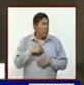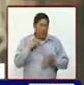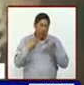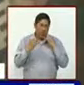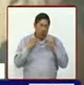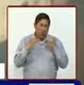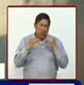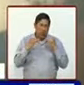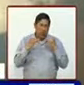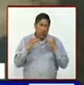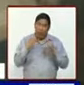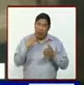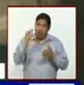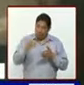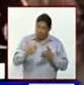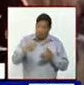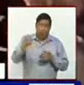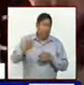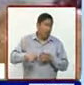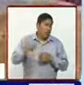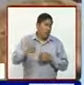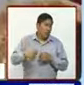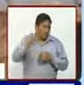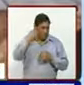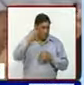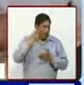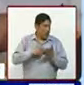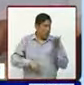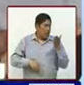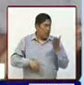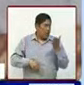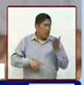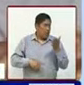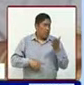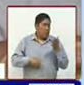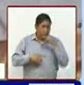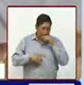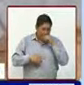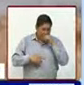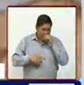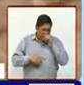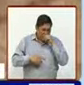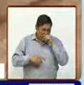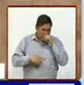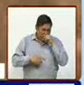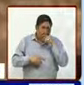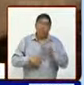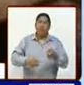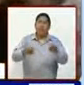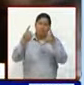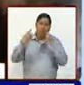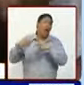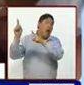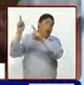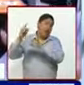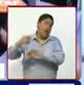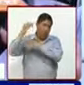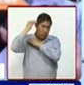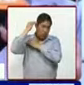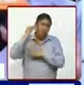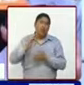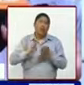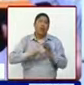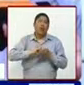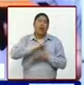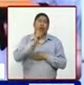llegó la orden judicial para que hoy 11 de marzo esté presente en su audiencia. Lo